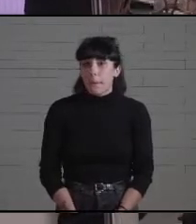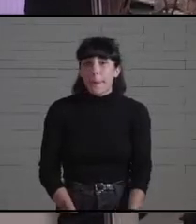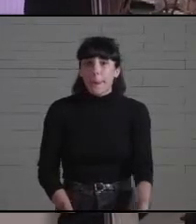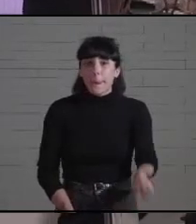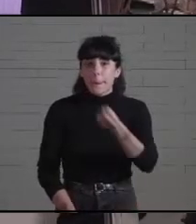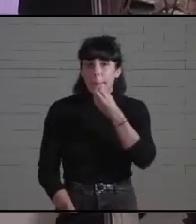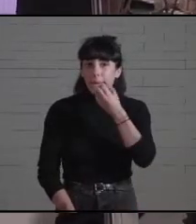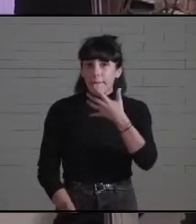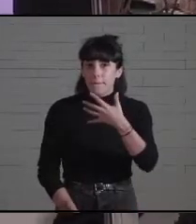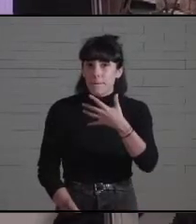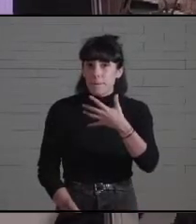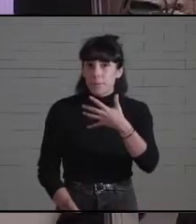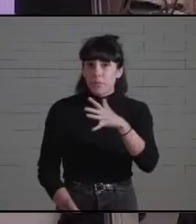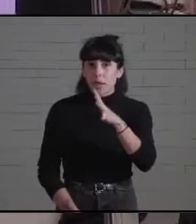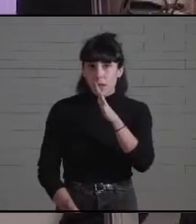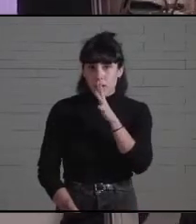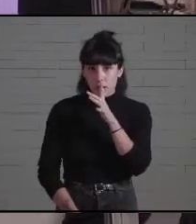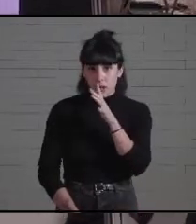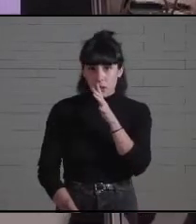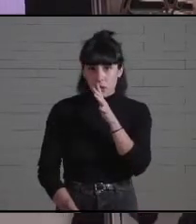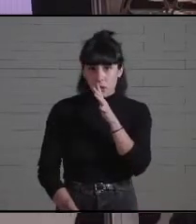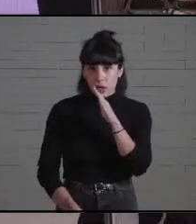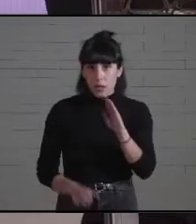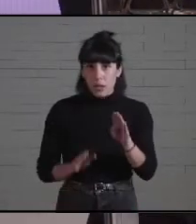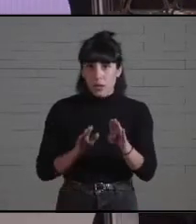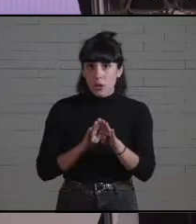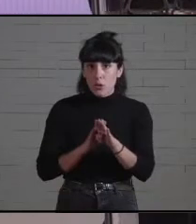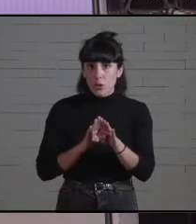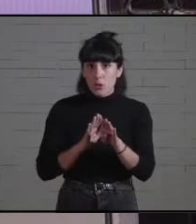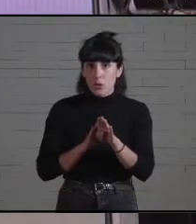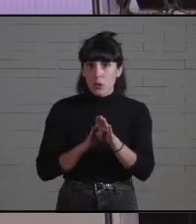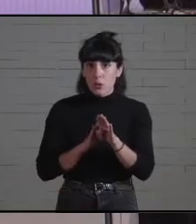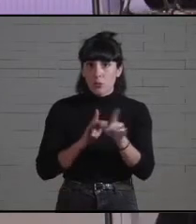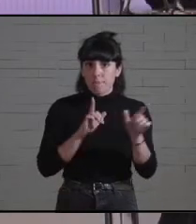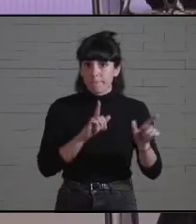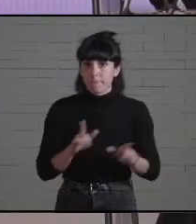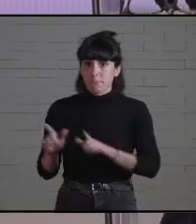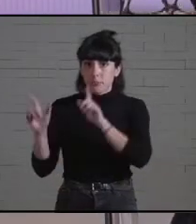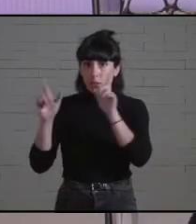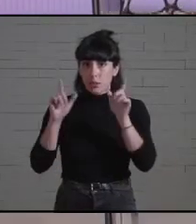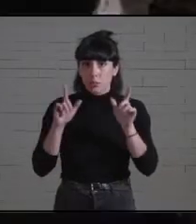Bien, ahora vamos hacia